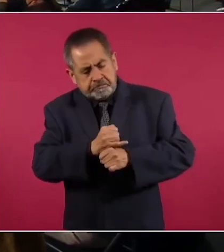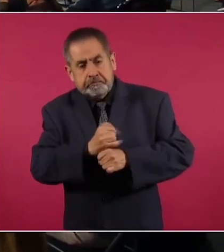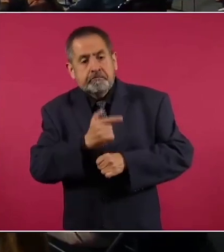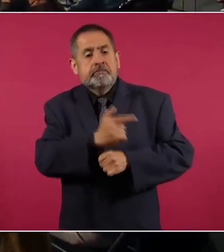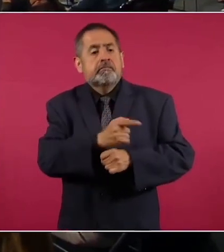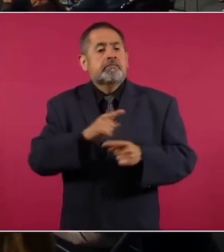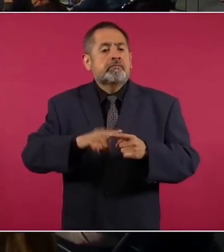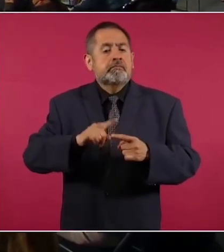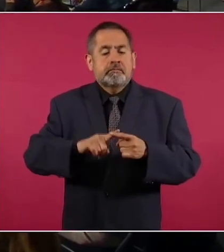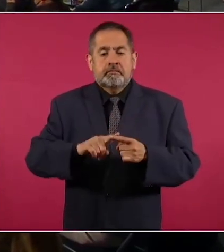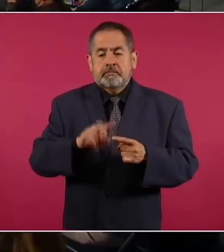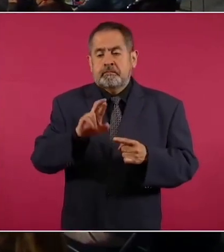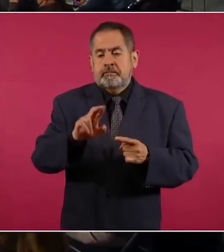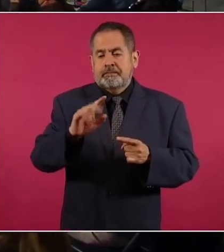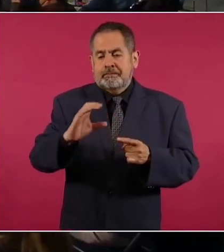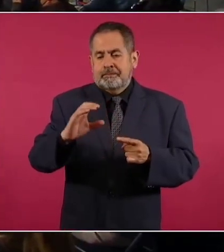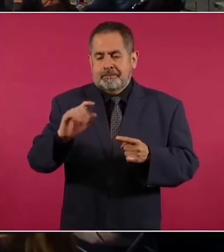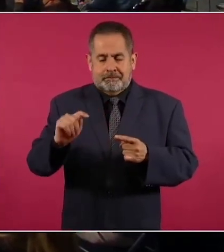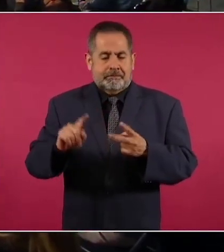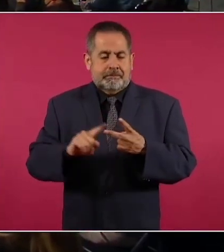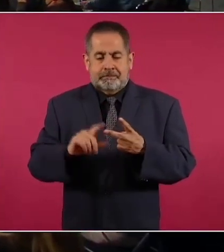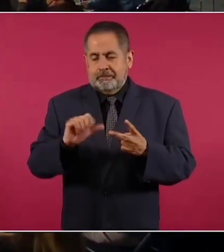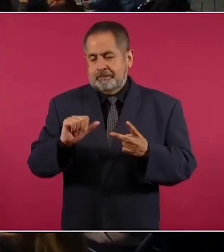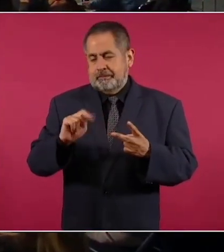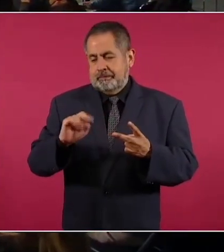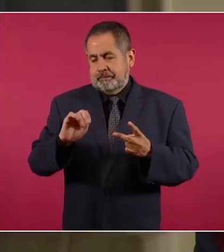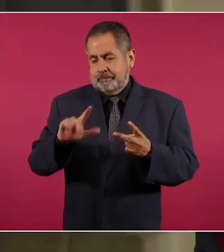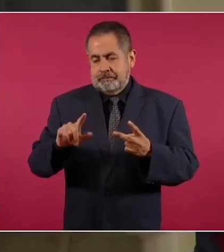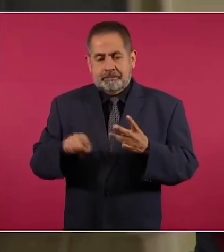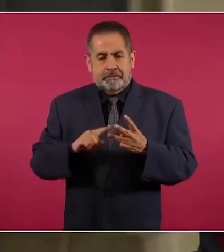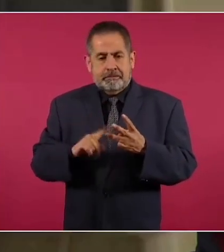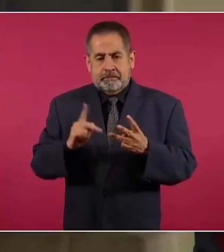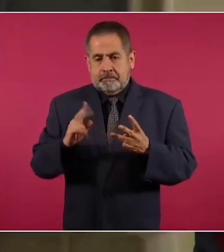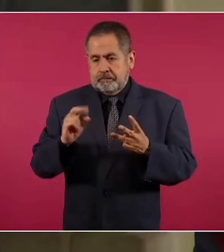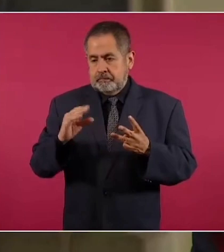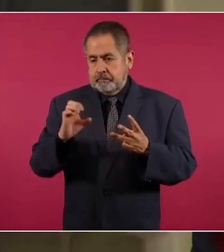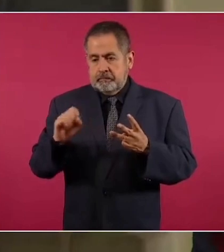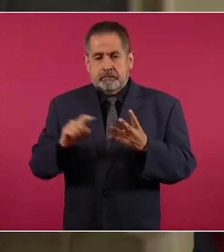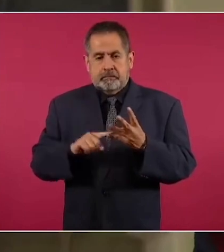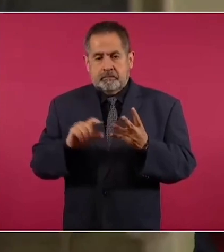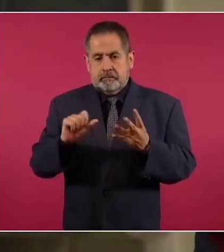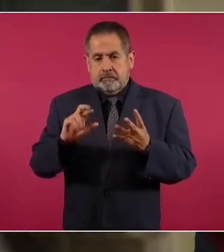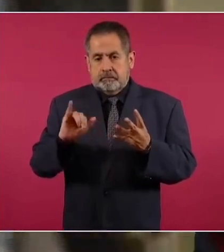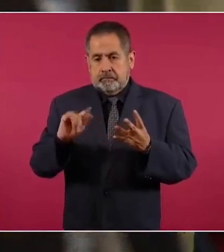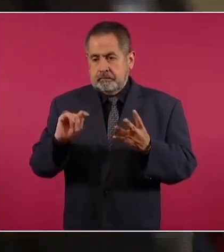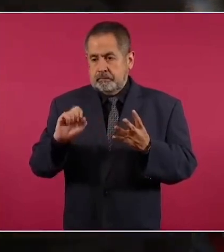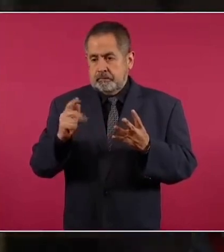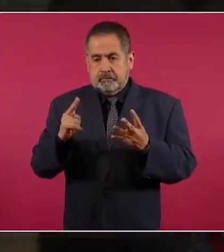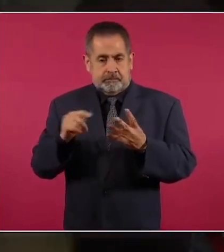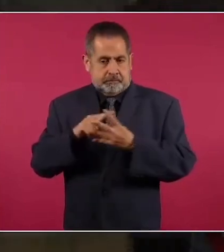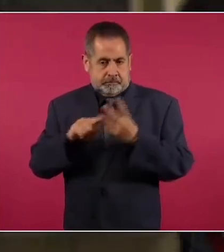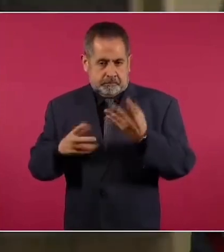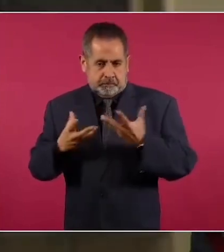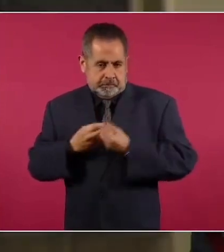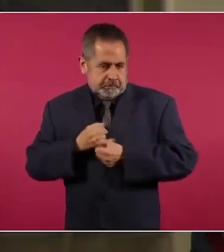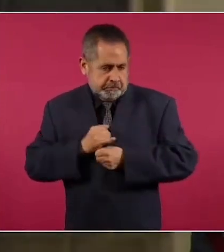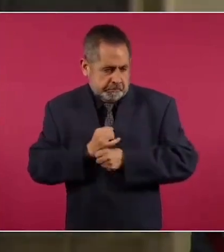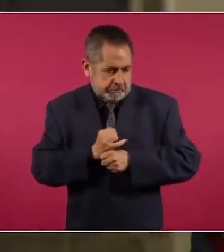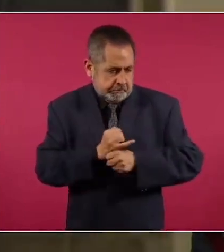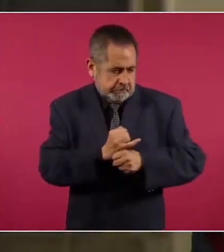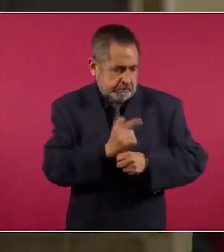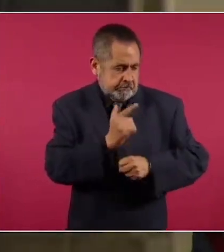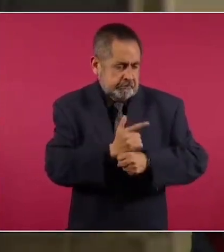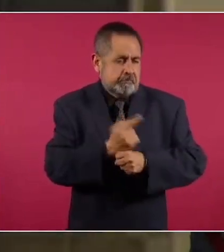la organización R3D, Animal Político, Proceso y Aristegui Noticias, respecto a la